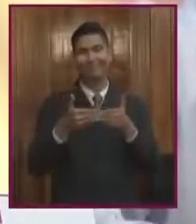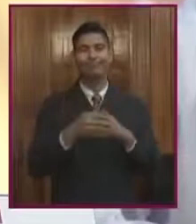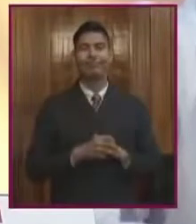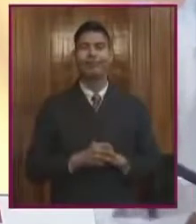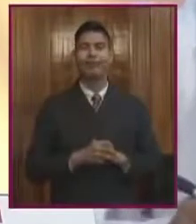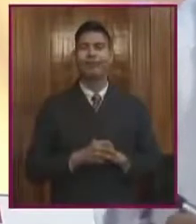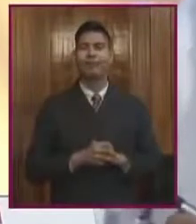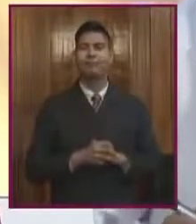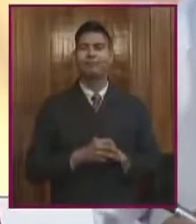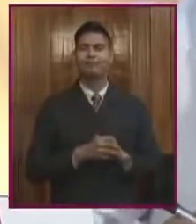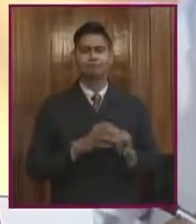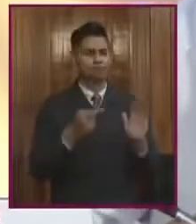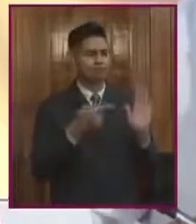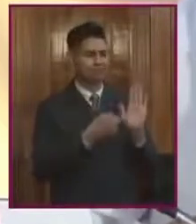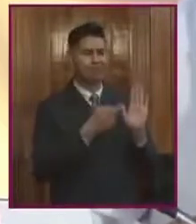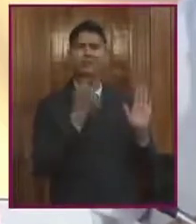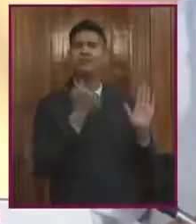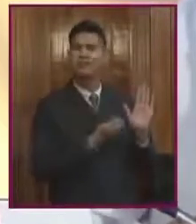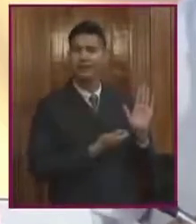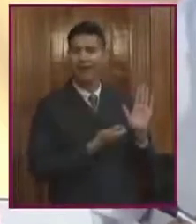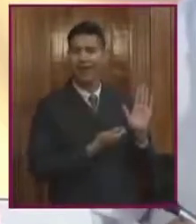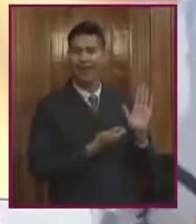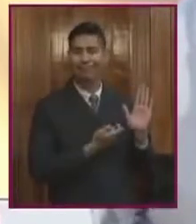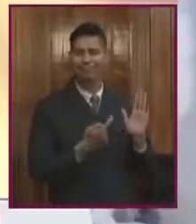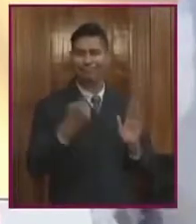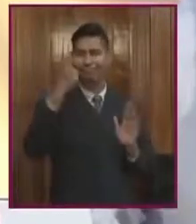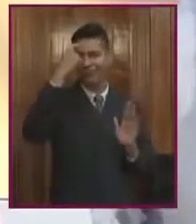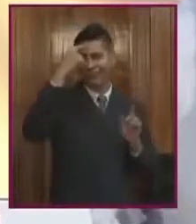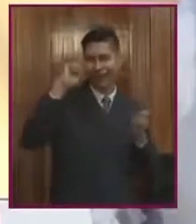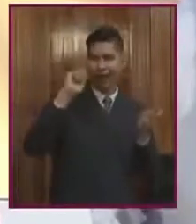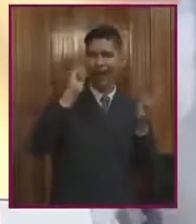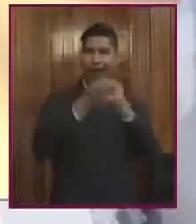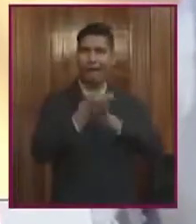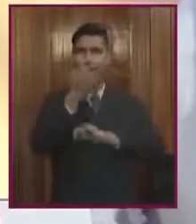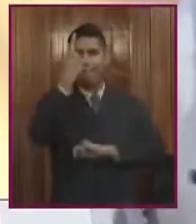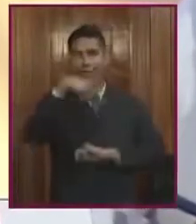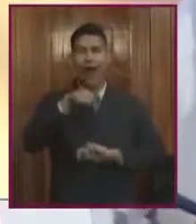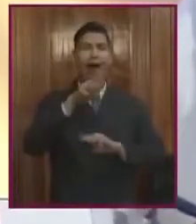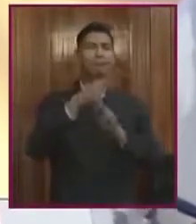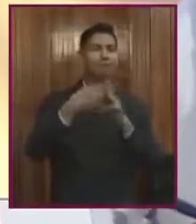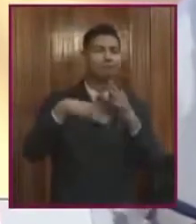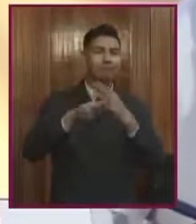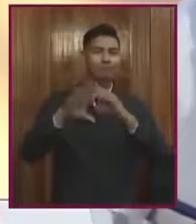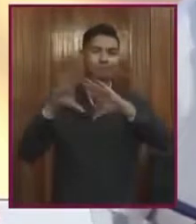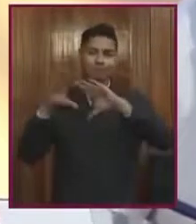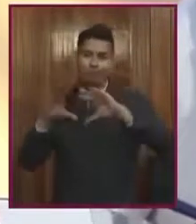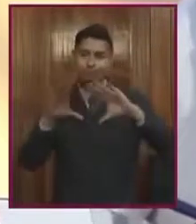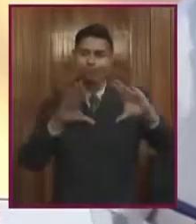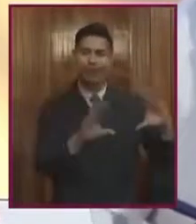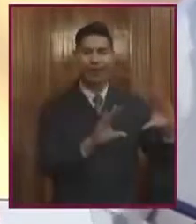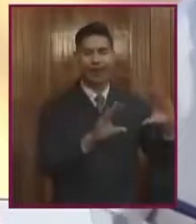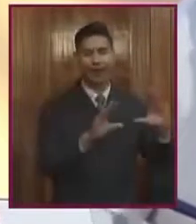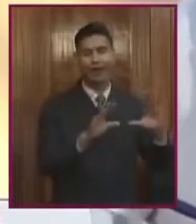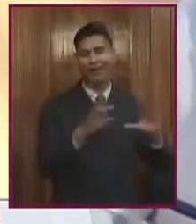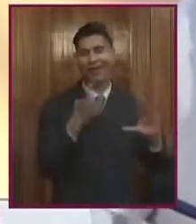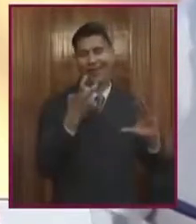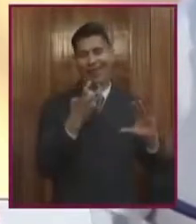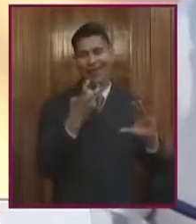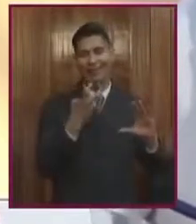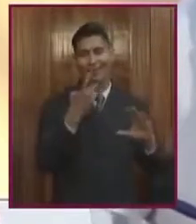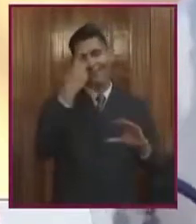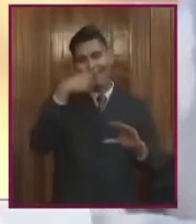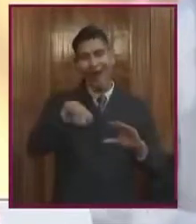que propone un cambio en la noción pedagógica y didáctica del trabajo docente, que